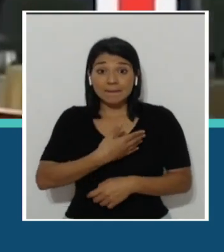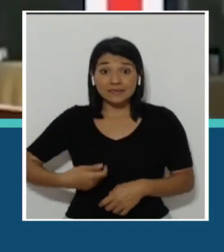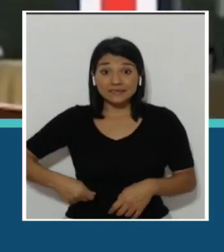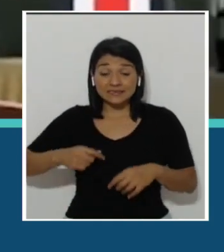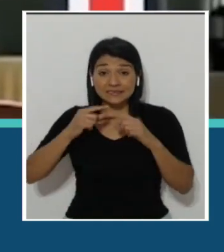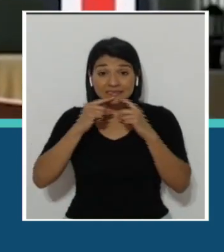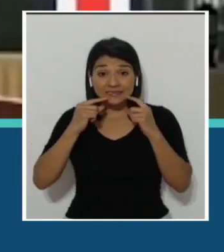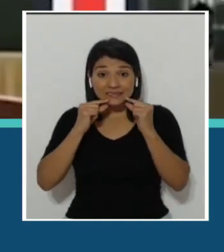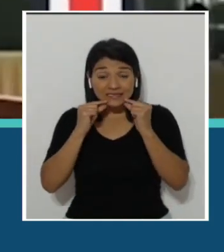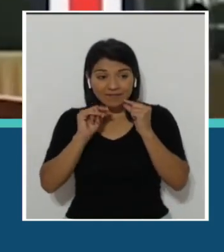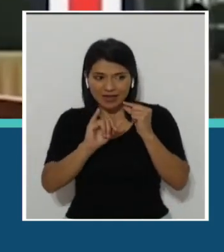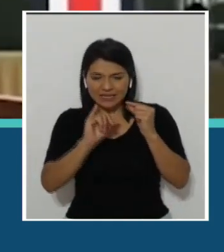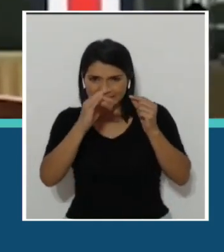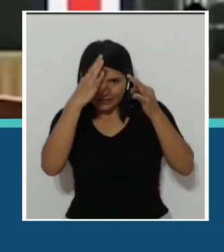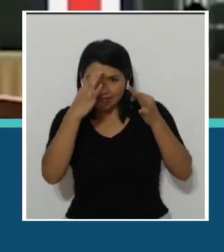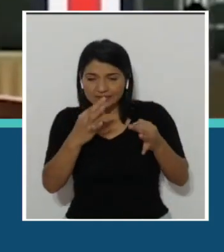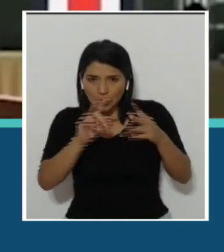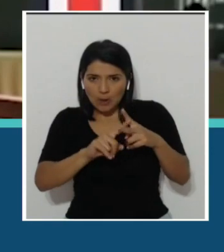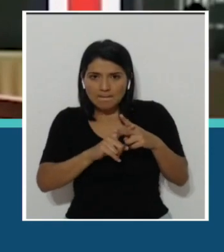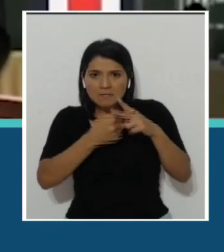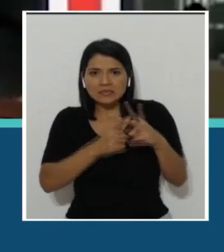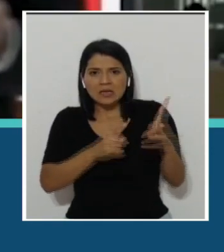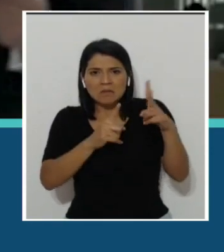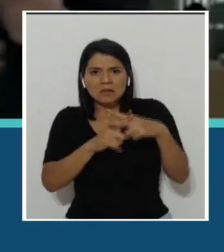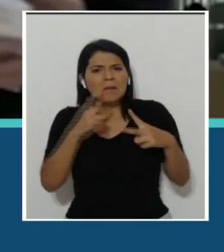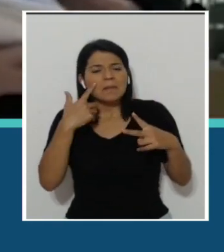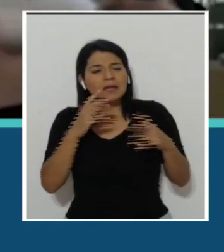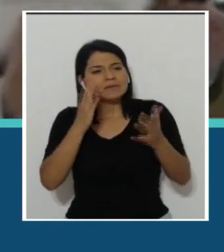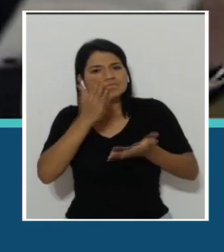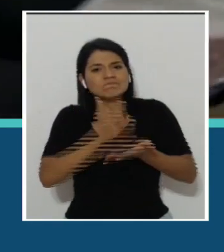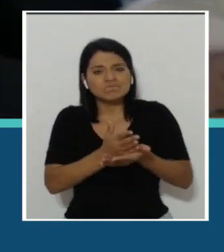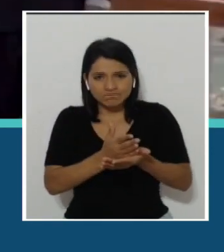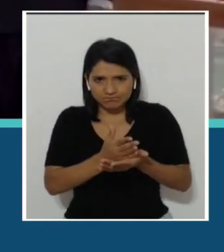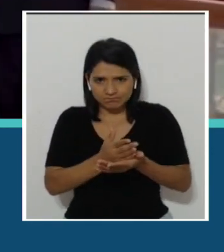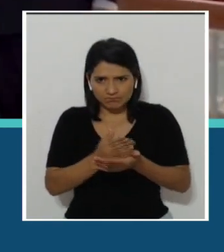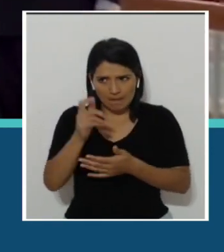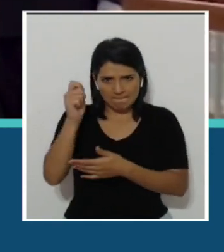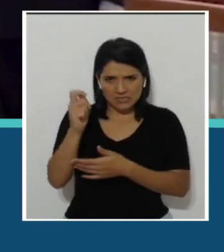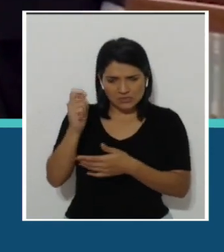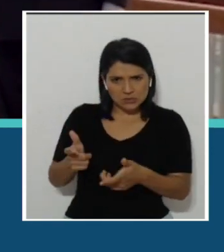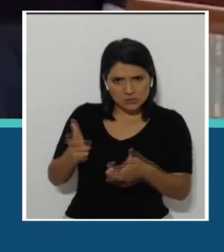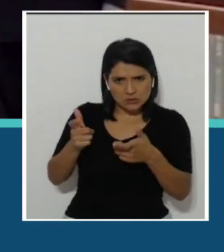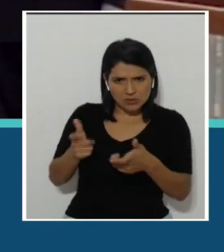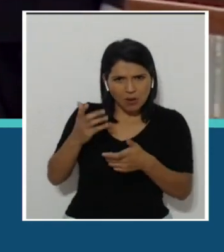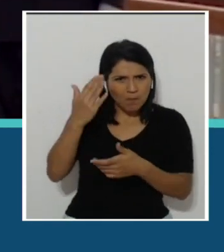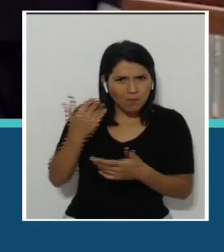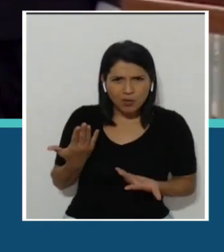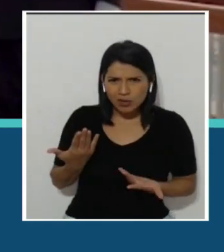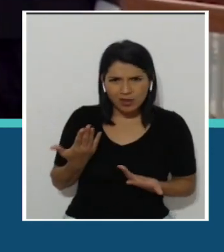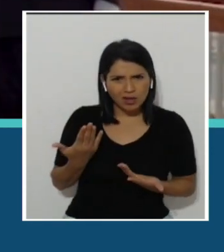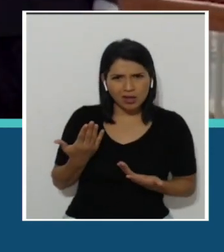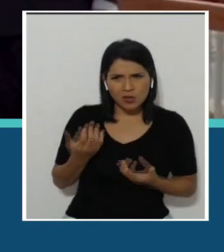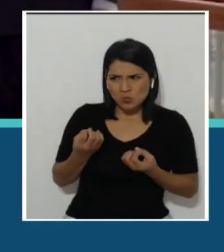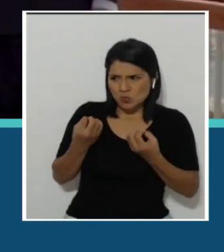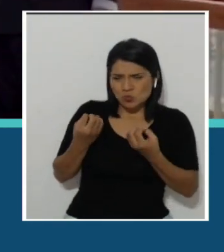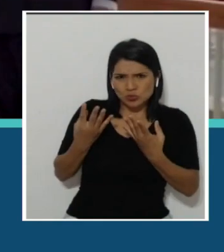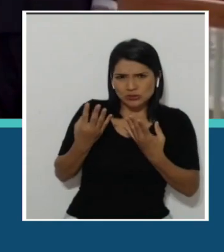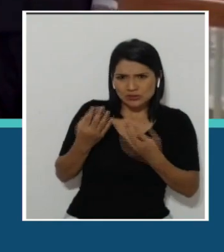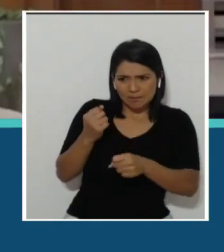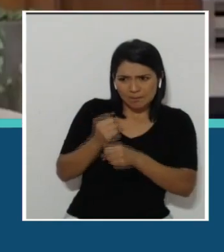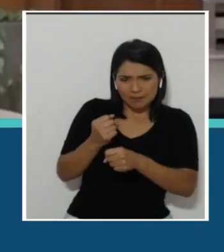se implementarán para la lucha contra las pensiones por las que no cotizaron muchos exfuncionarios públicos. Para